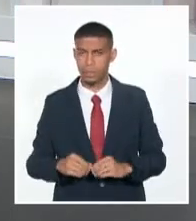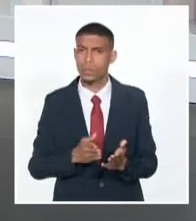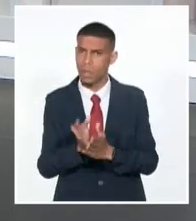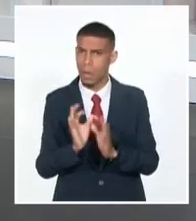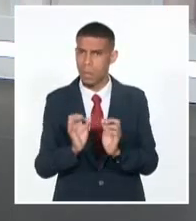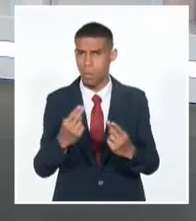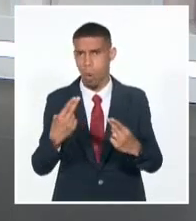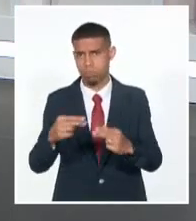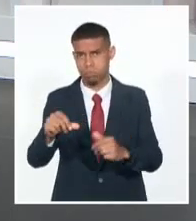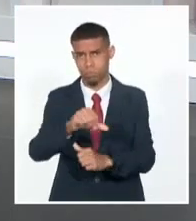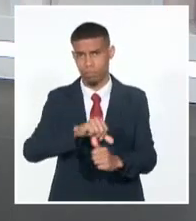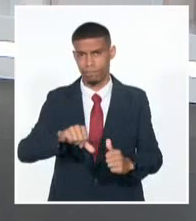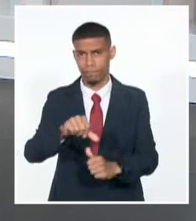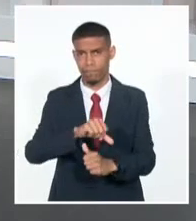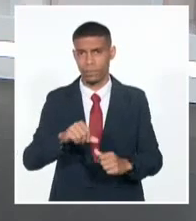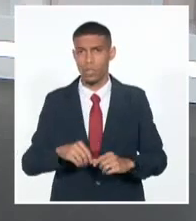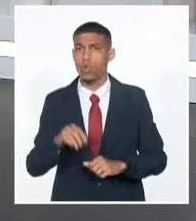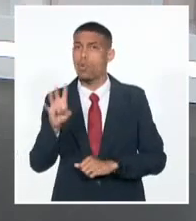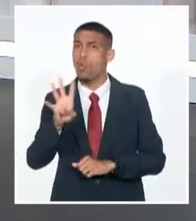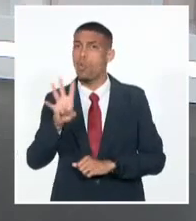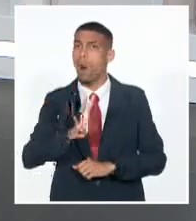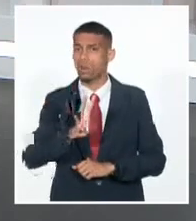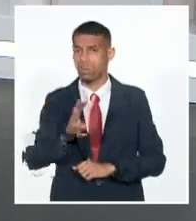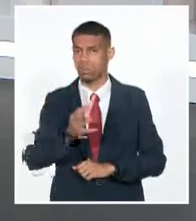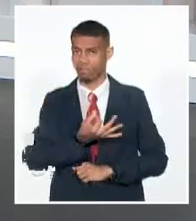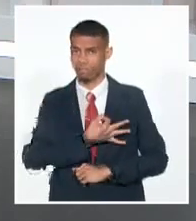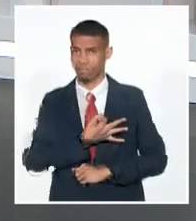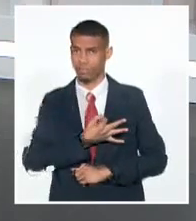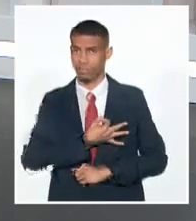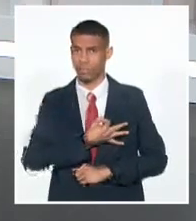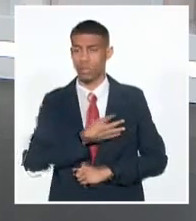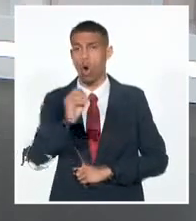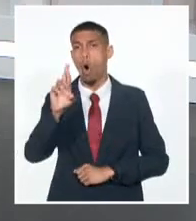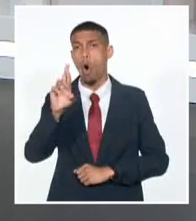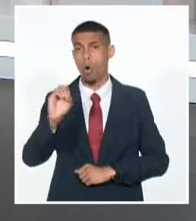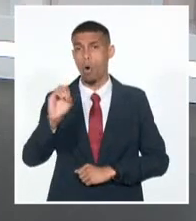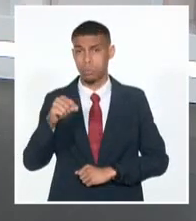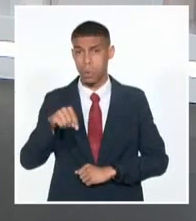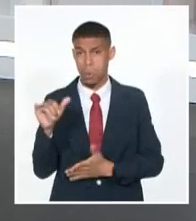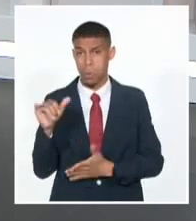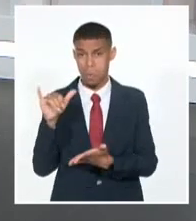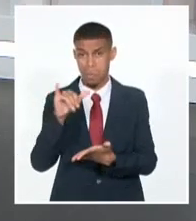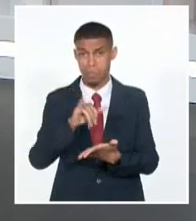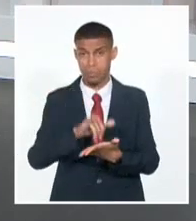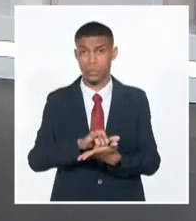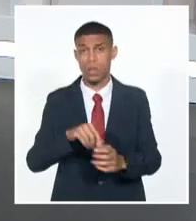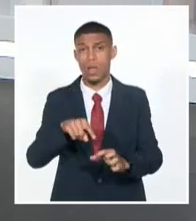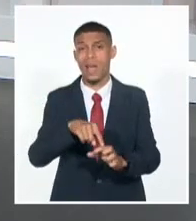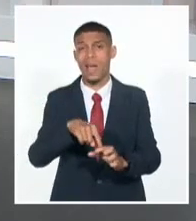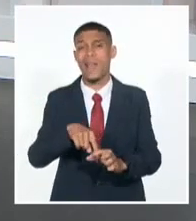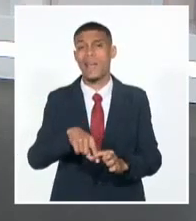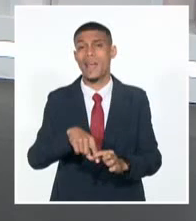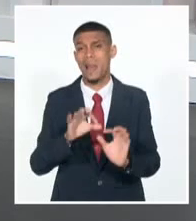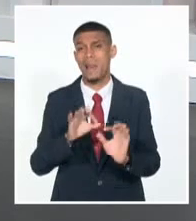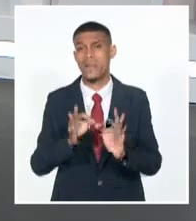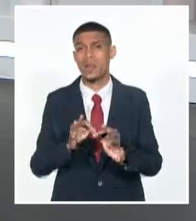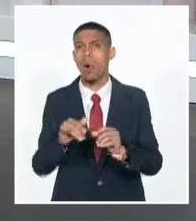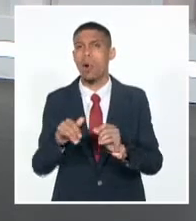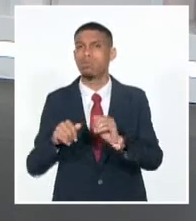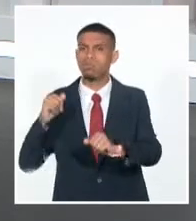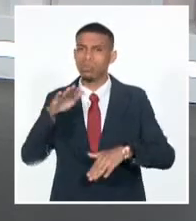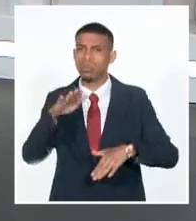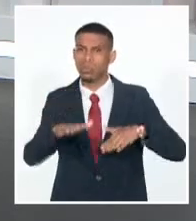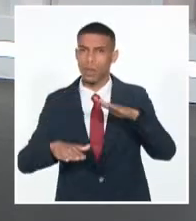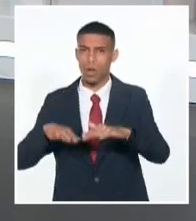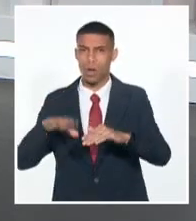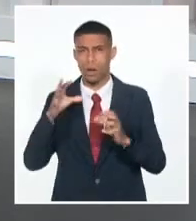con Elizabeth Gámez, con 4 medallas doradas y una de plata, arribaron esta madrugada a la isla las nadadoras cubanas con una excelente